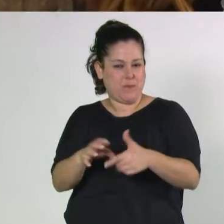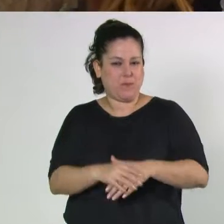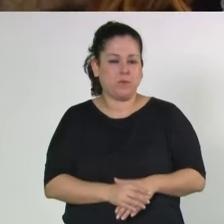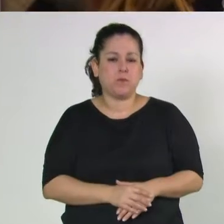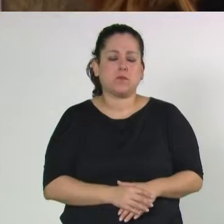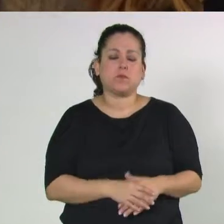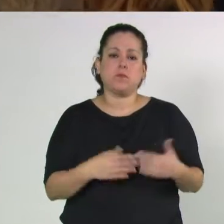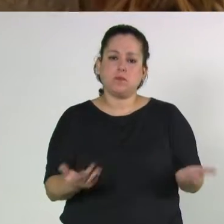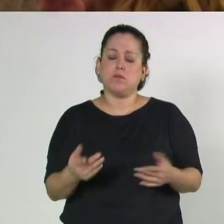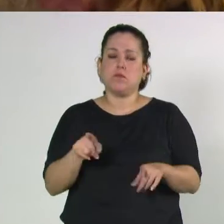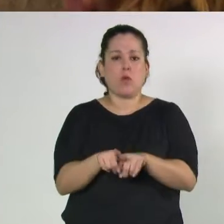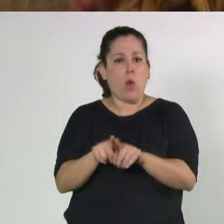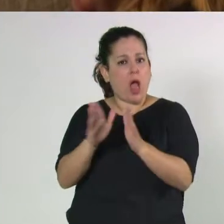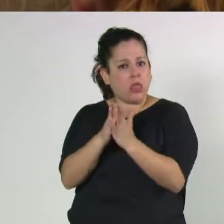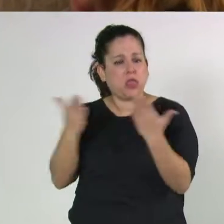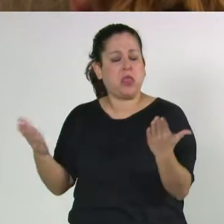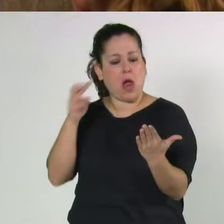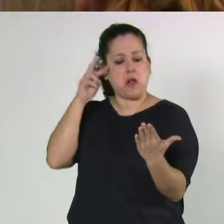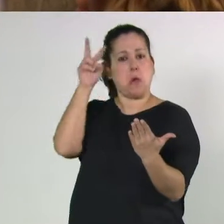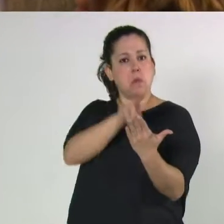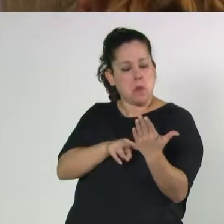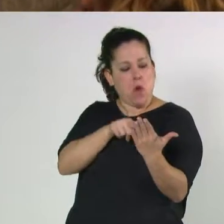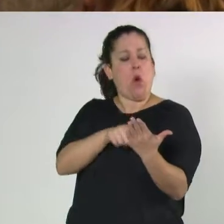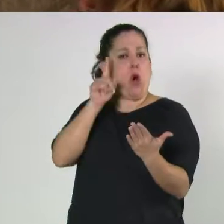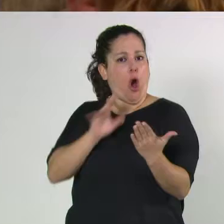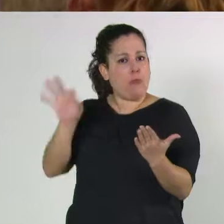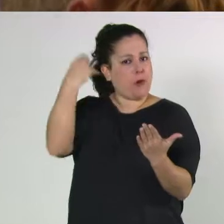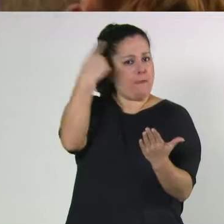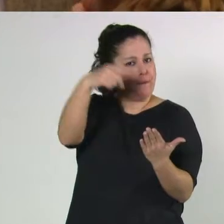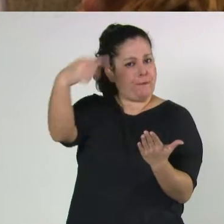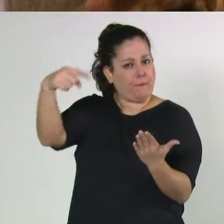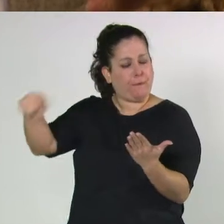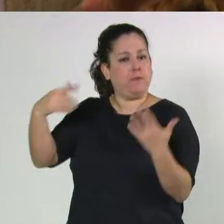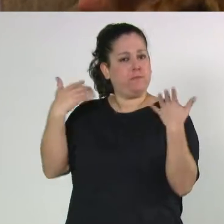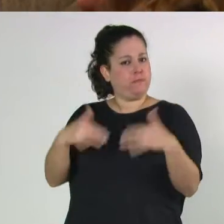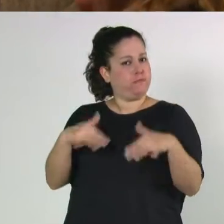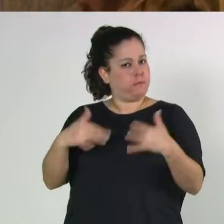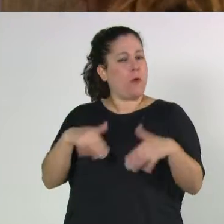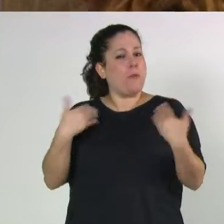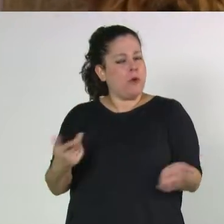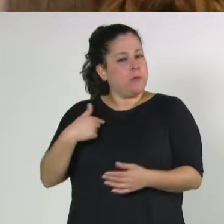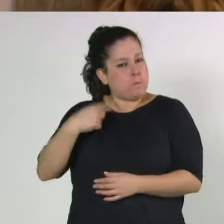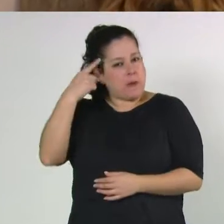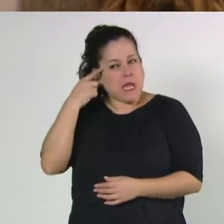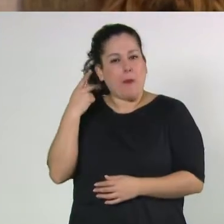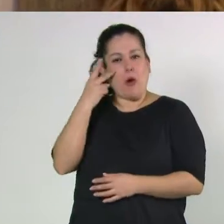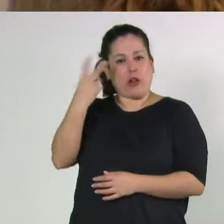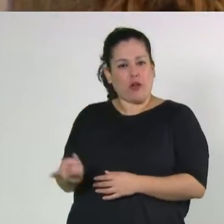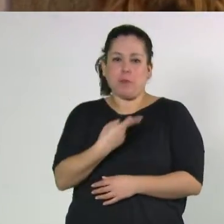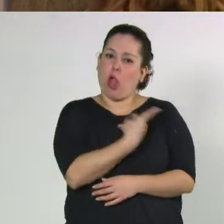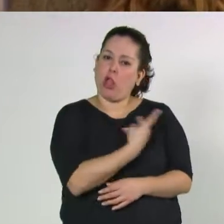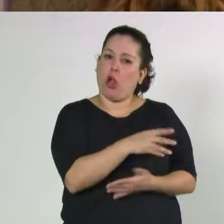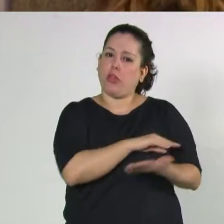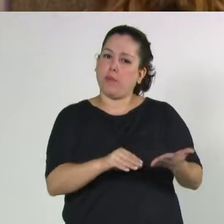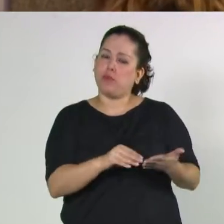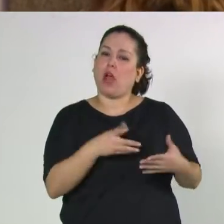Uno le ve objetividad al expresar las distintas miradas. Por eso destacaba que este reconocimiento lo pedimos dos diputados, que somos de